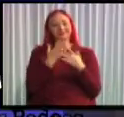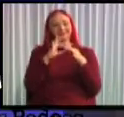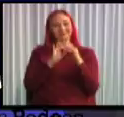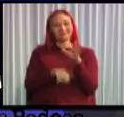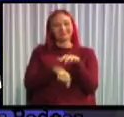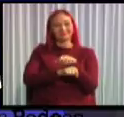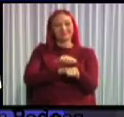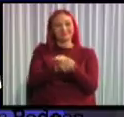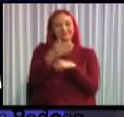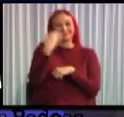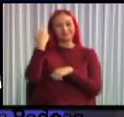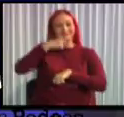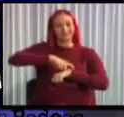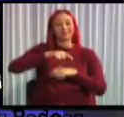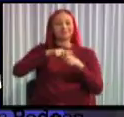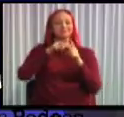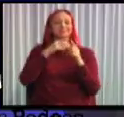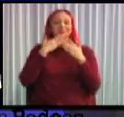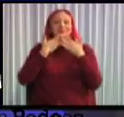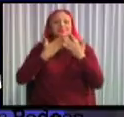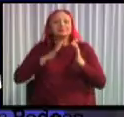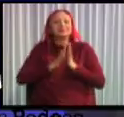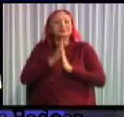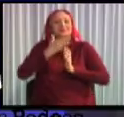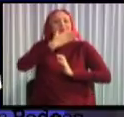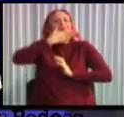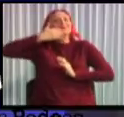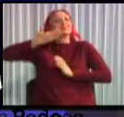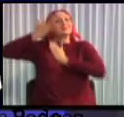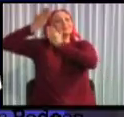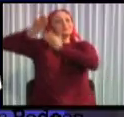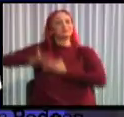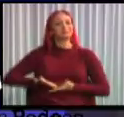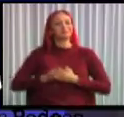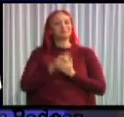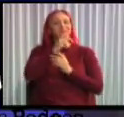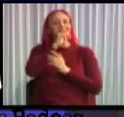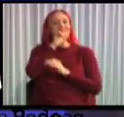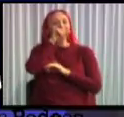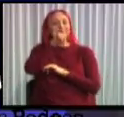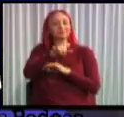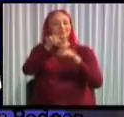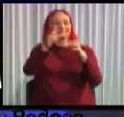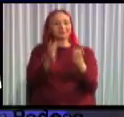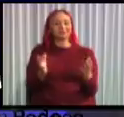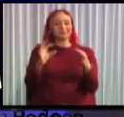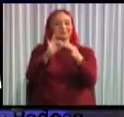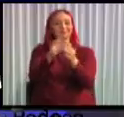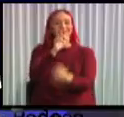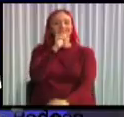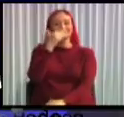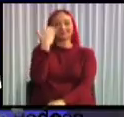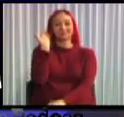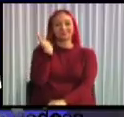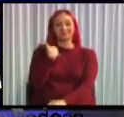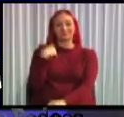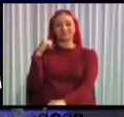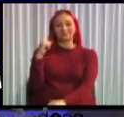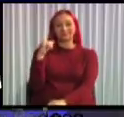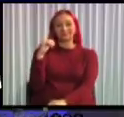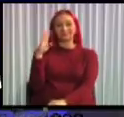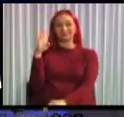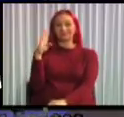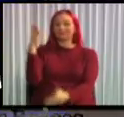en el fútbol en sus mejores momentos. Así es que vamos a darle la más cordial bienvenida a este set al señor Austin